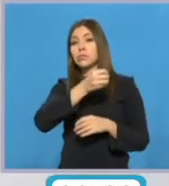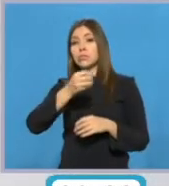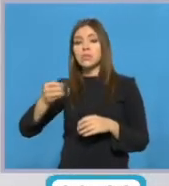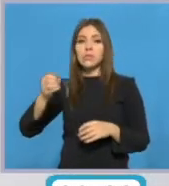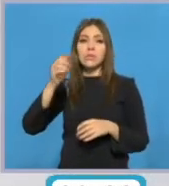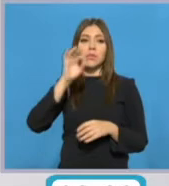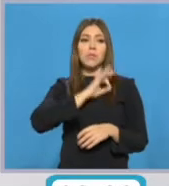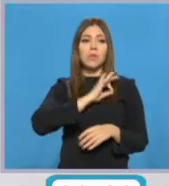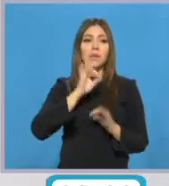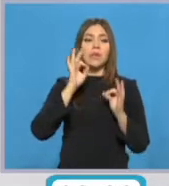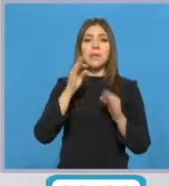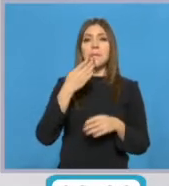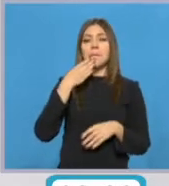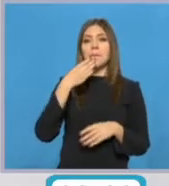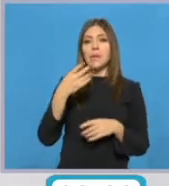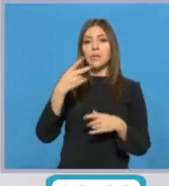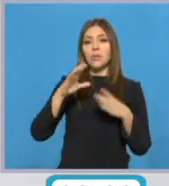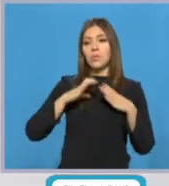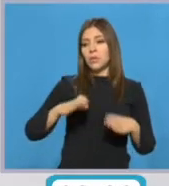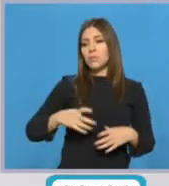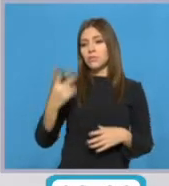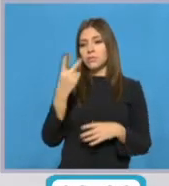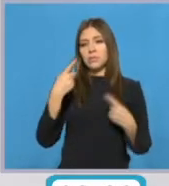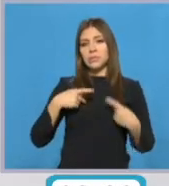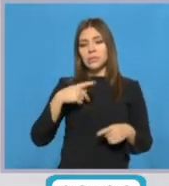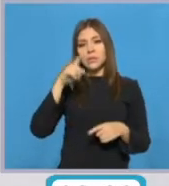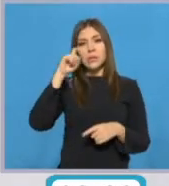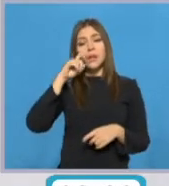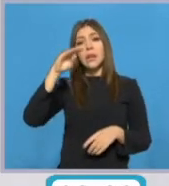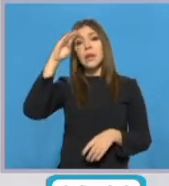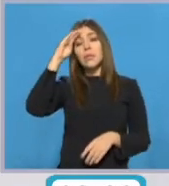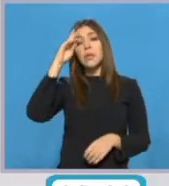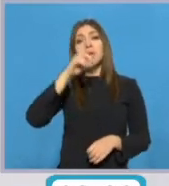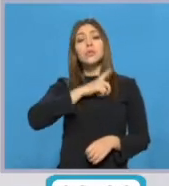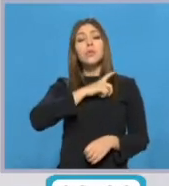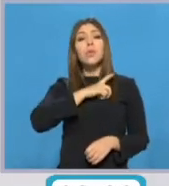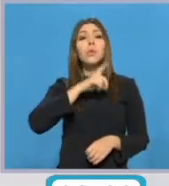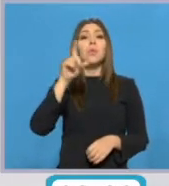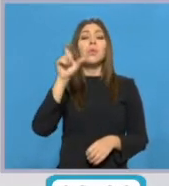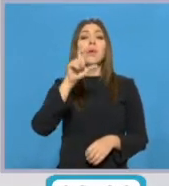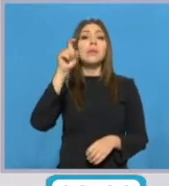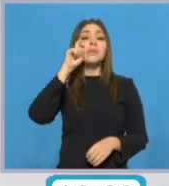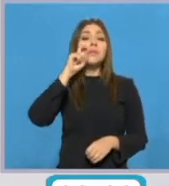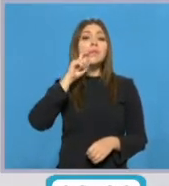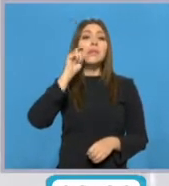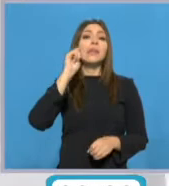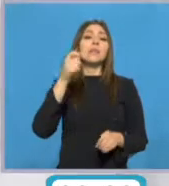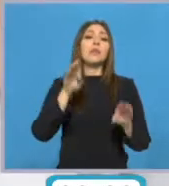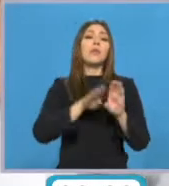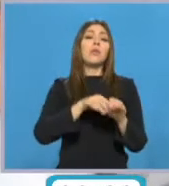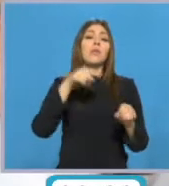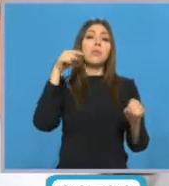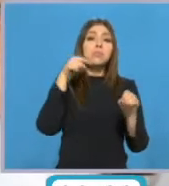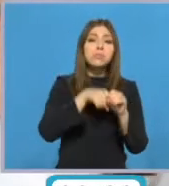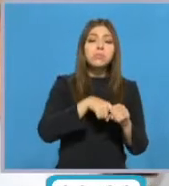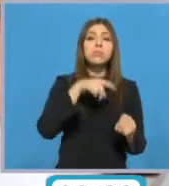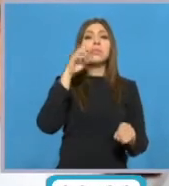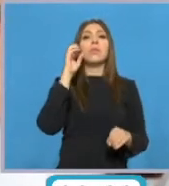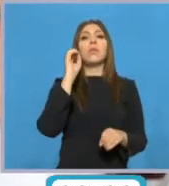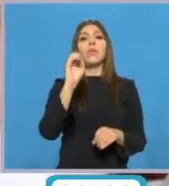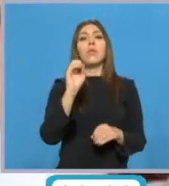tenemos la idea de que la sexualidad es solo penetraciones, erecciones monumentales, Sí. grado 4,